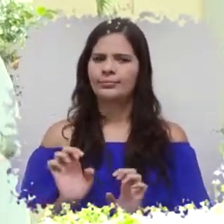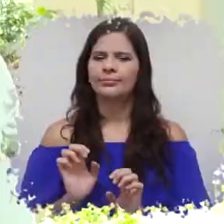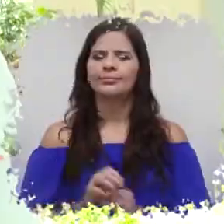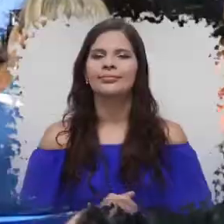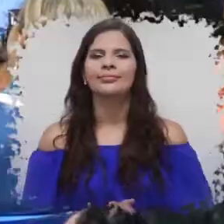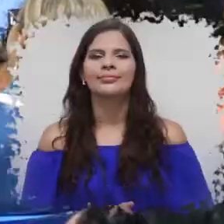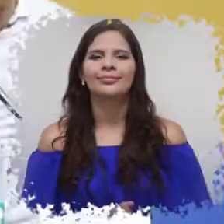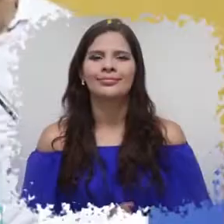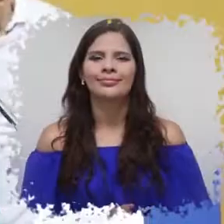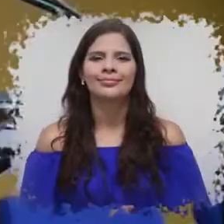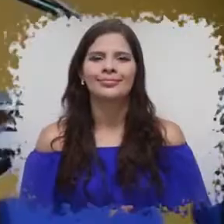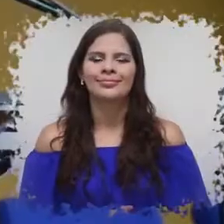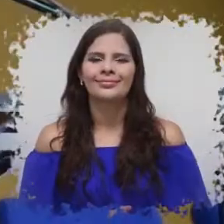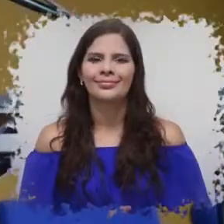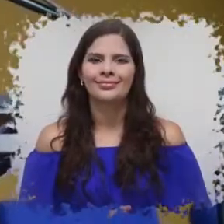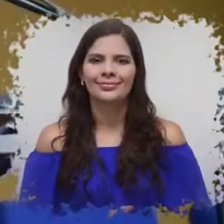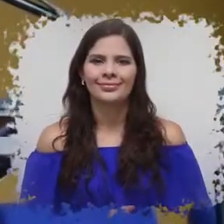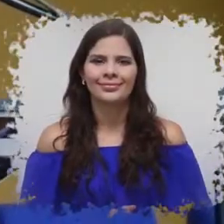poder.